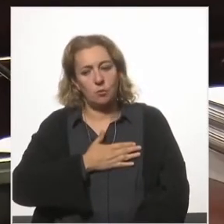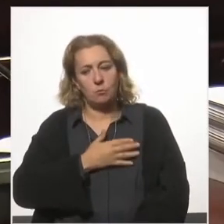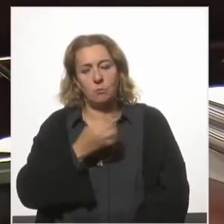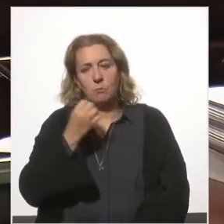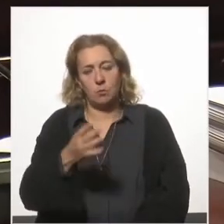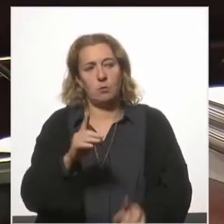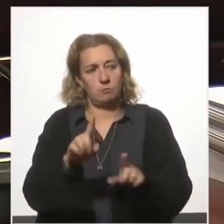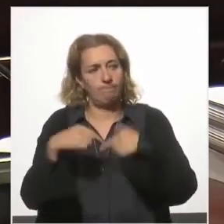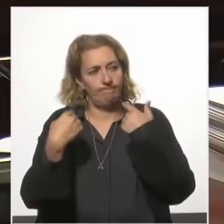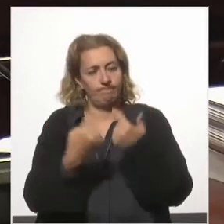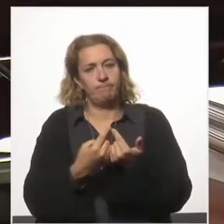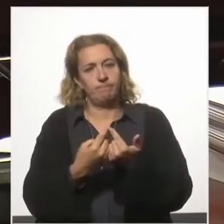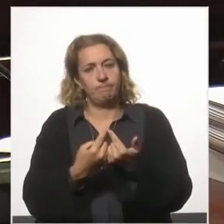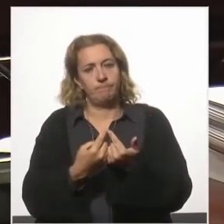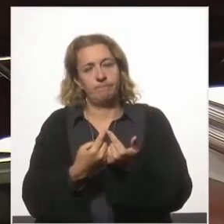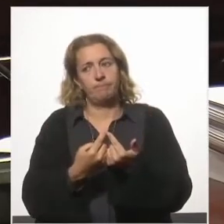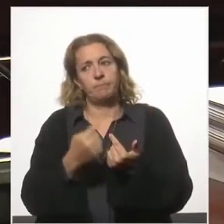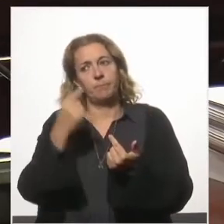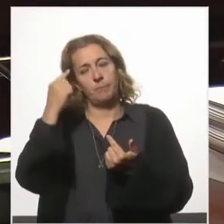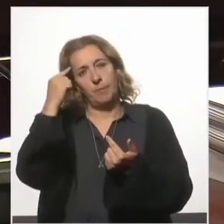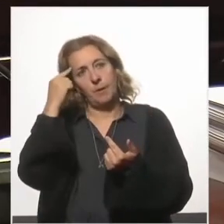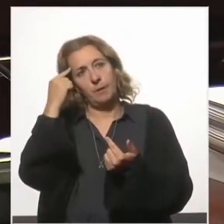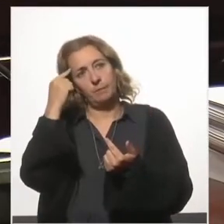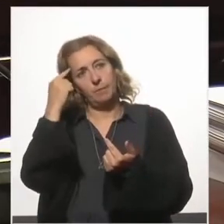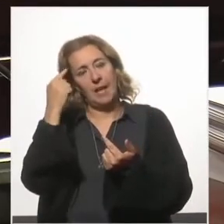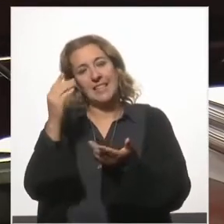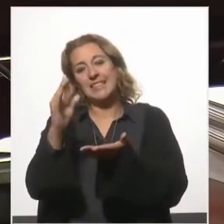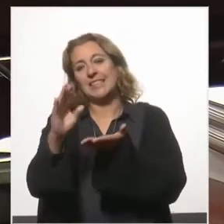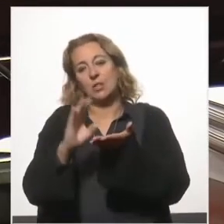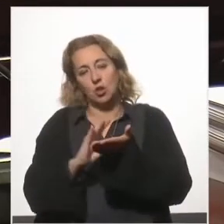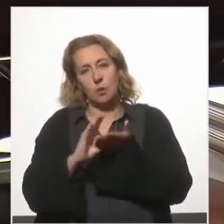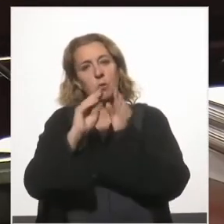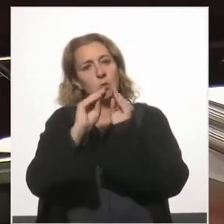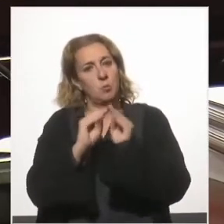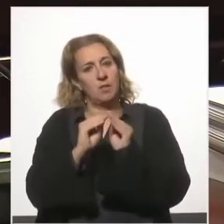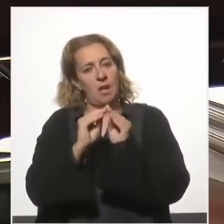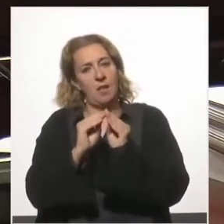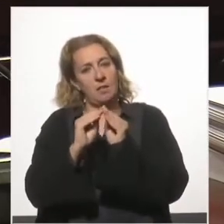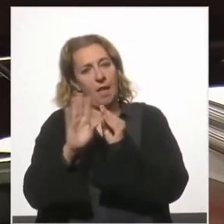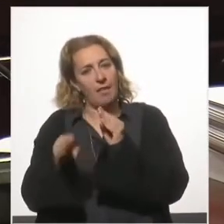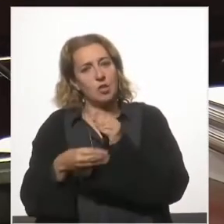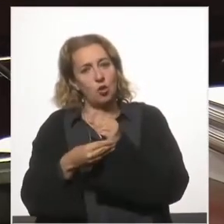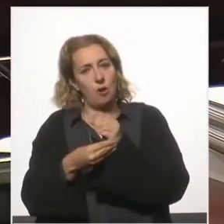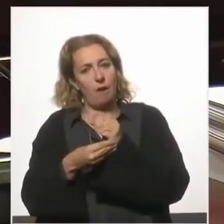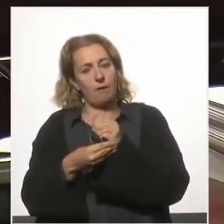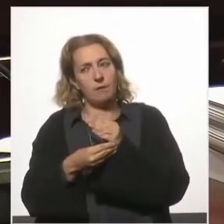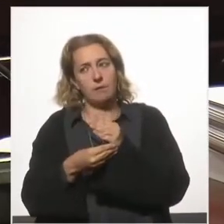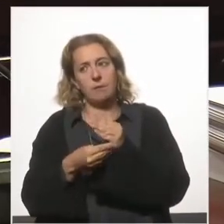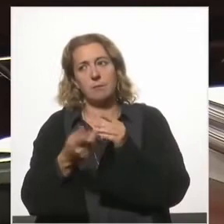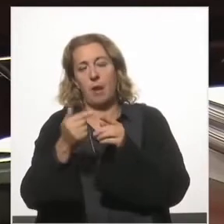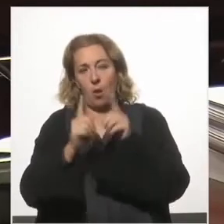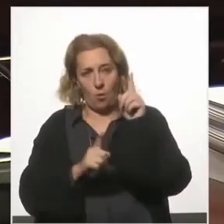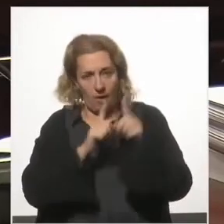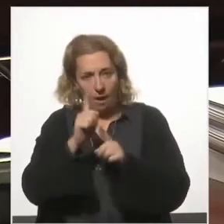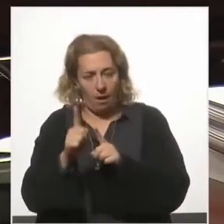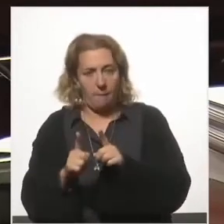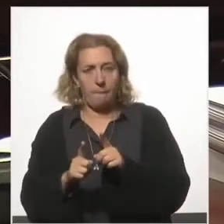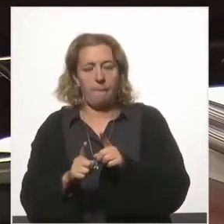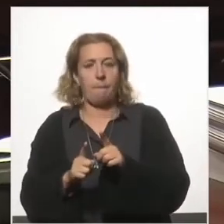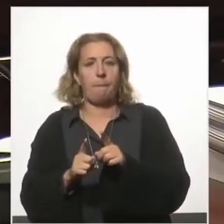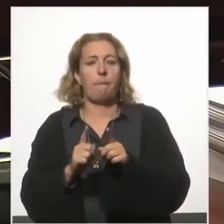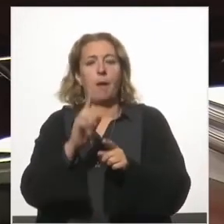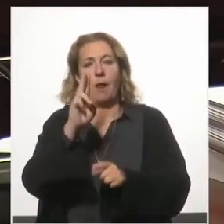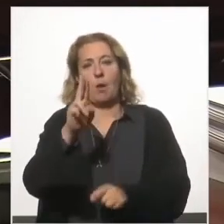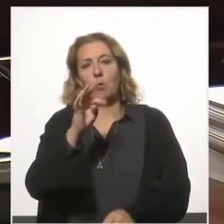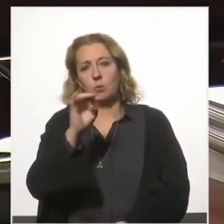hemos conseguido asignaciones presupuestales adicionales para la UDELAR, para la